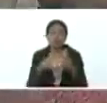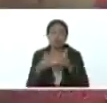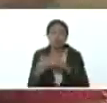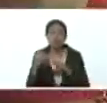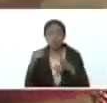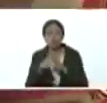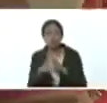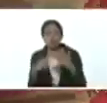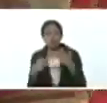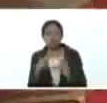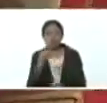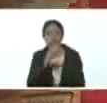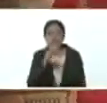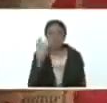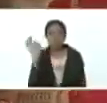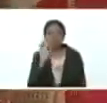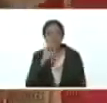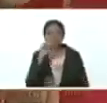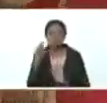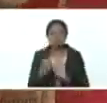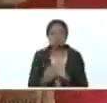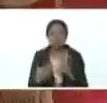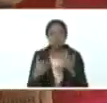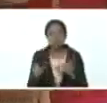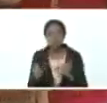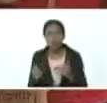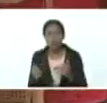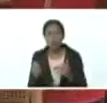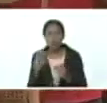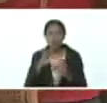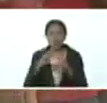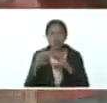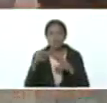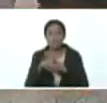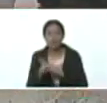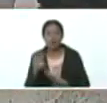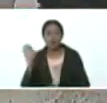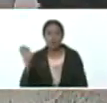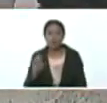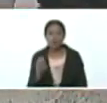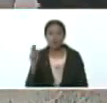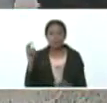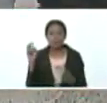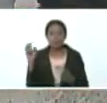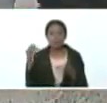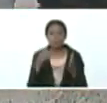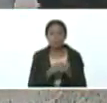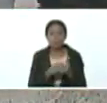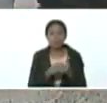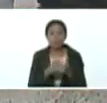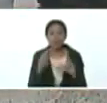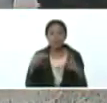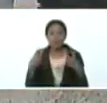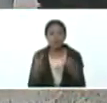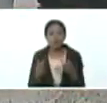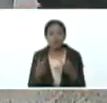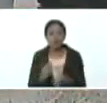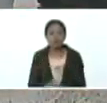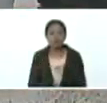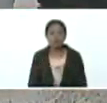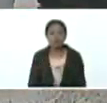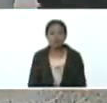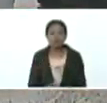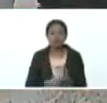100% salud en los barrios del país. 100 nuevos ambulatorios, 1000 nuevos ambulatorios. En lo